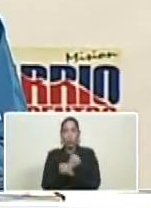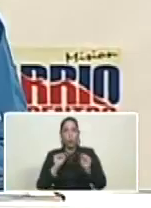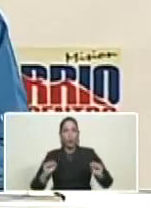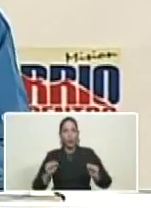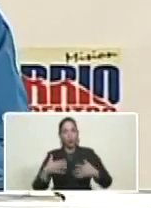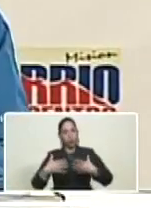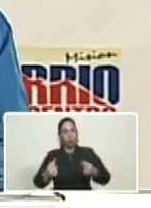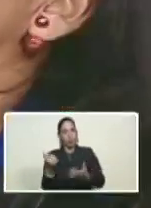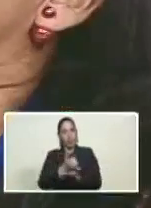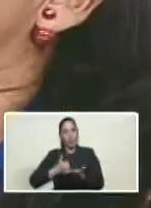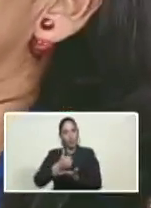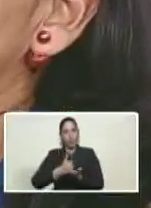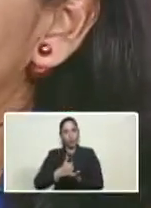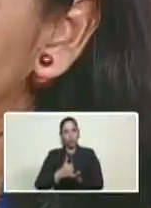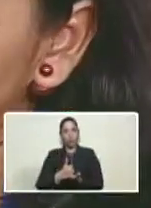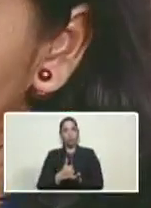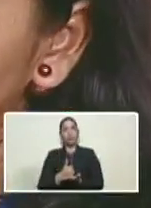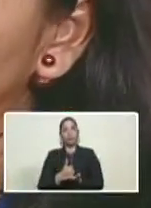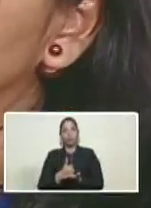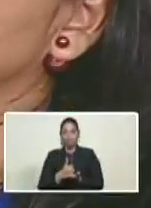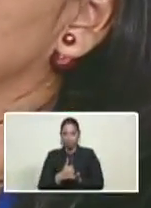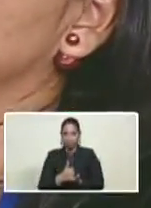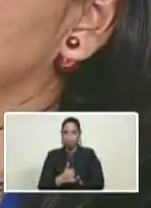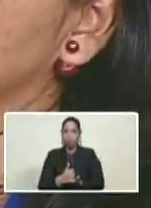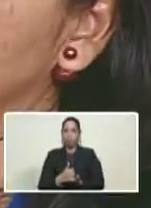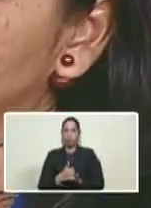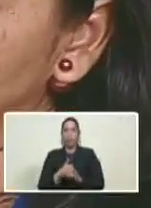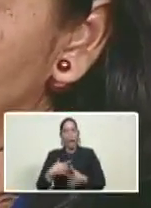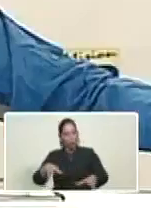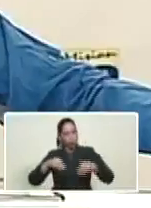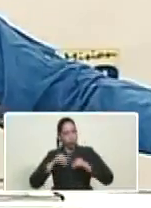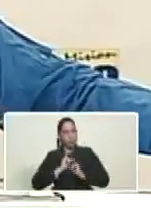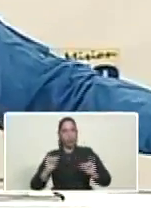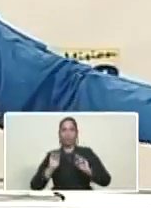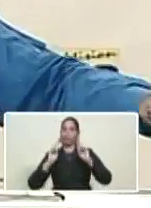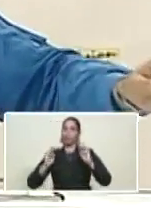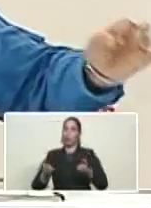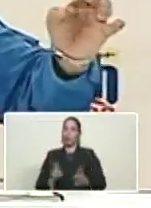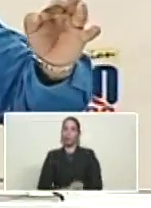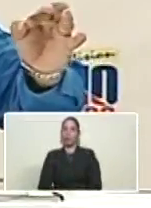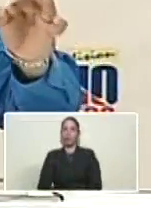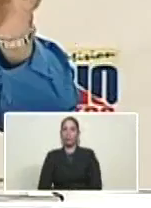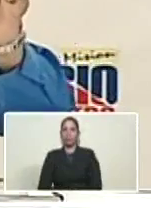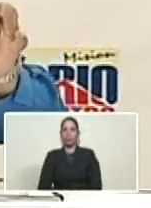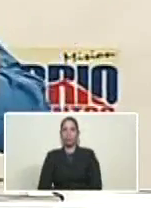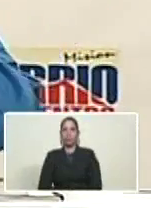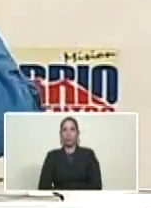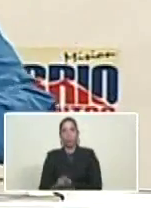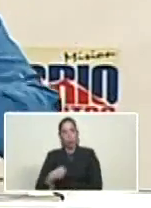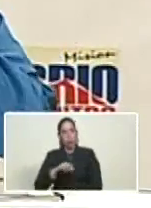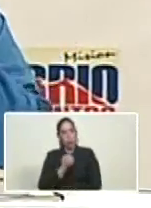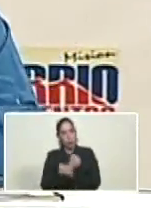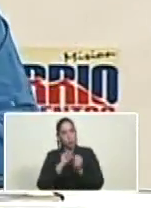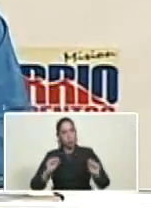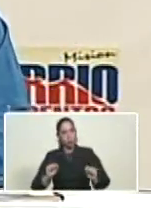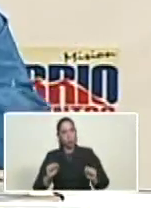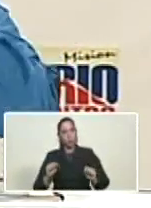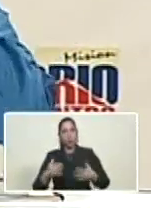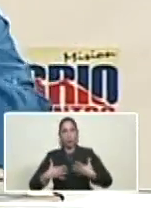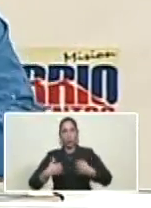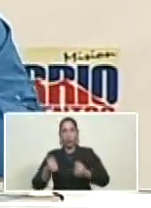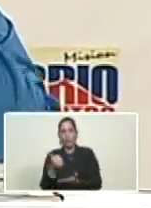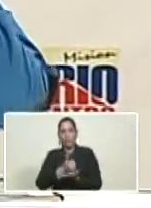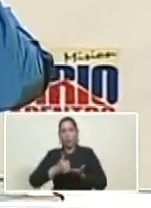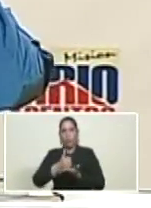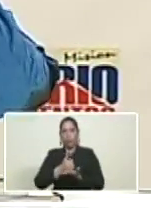y seguridad farmacéutica. Asumo el concepto, ya. vamos a lograr la soberanía y seguridad farmacéutica. Y